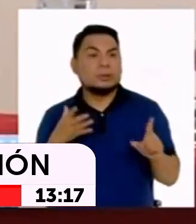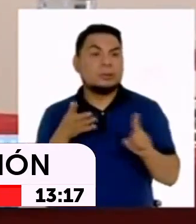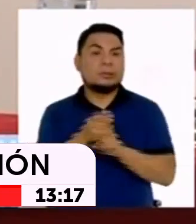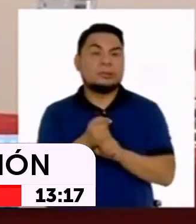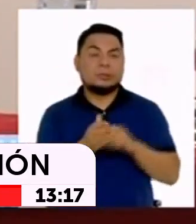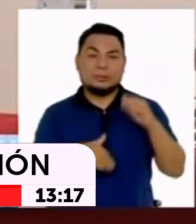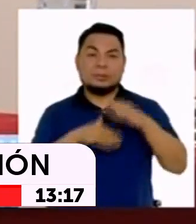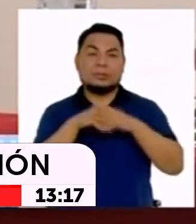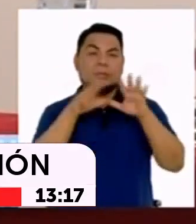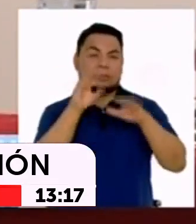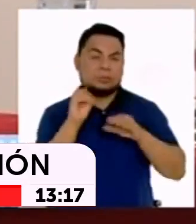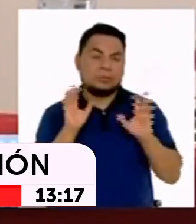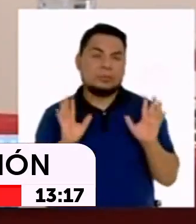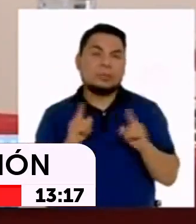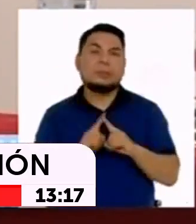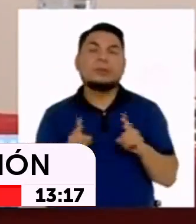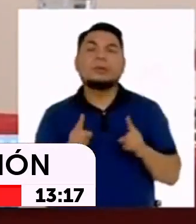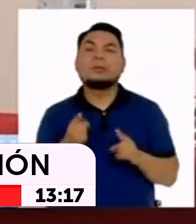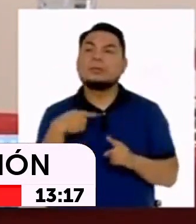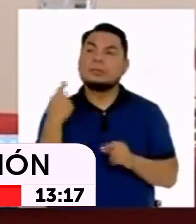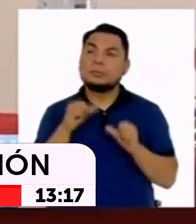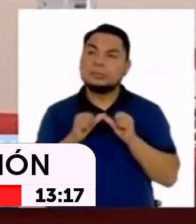lo logremos, trabajando